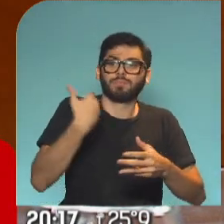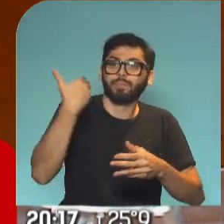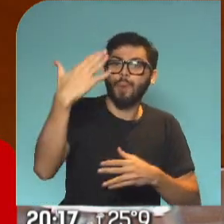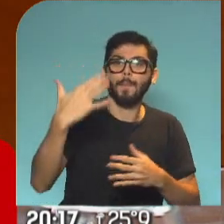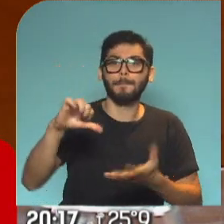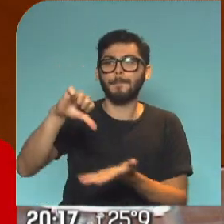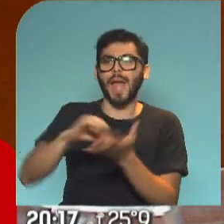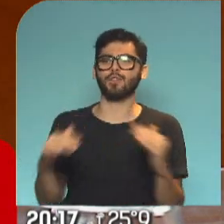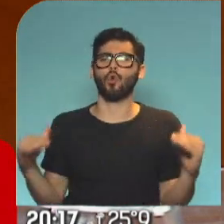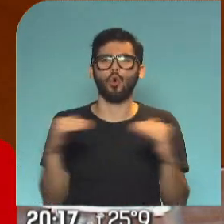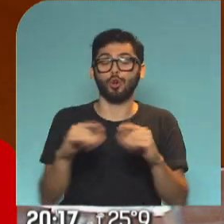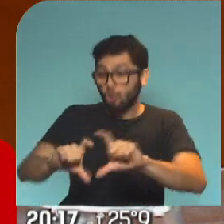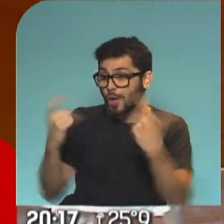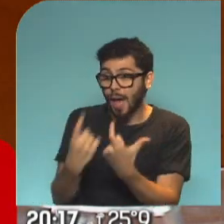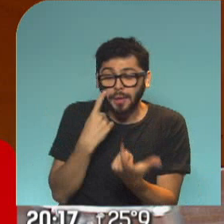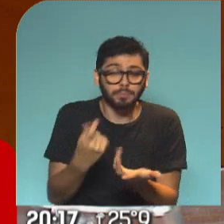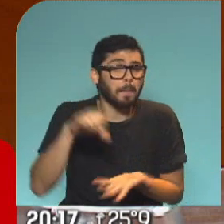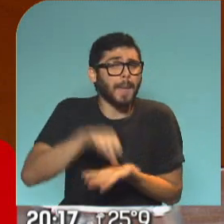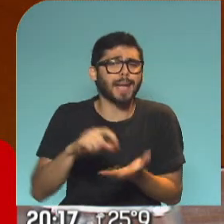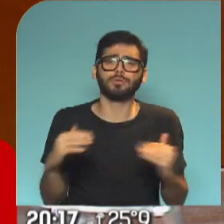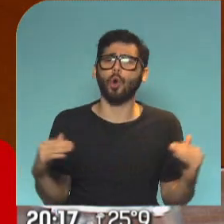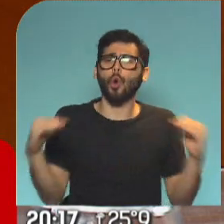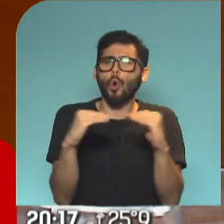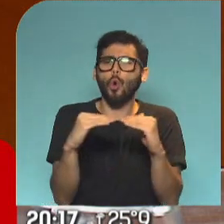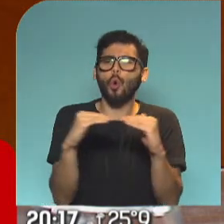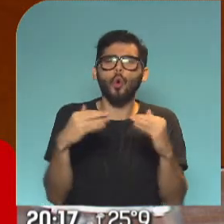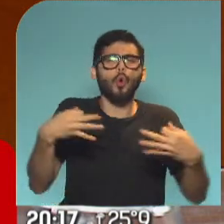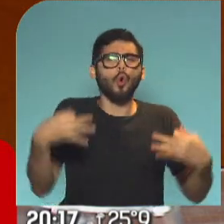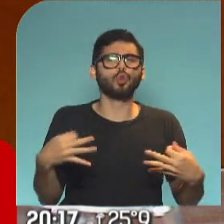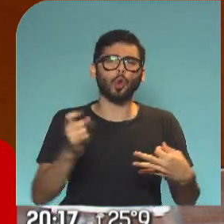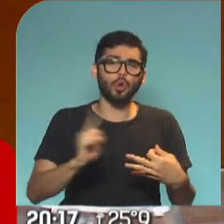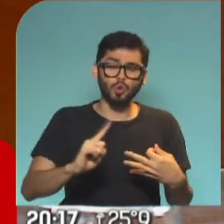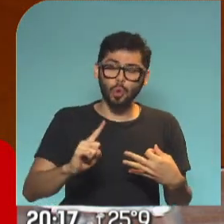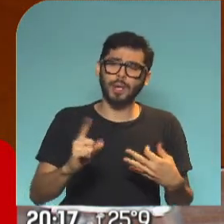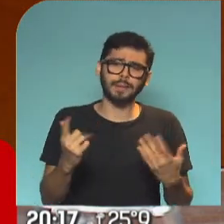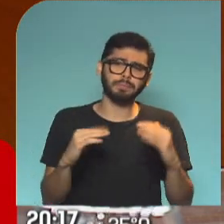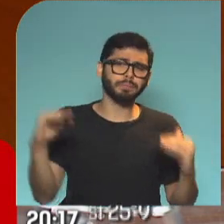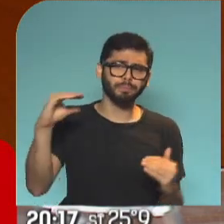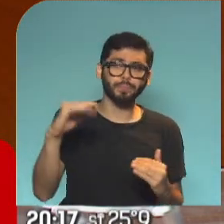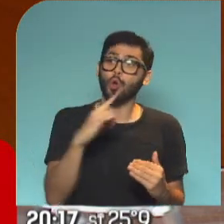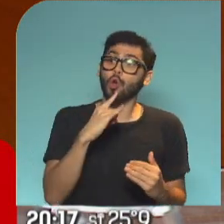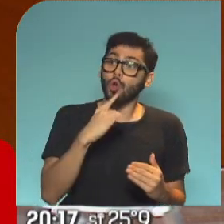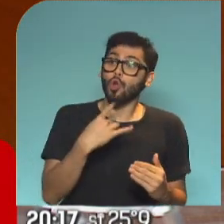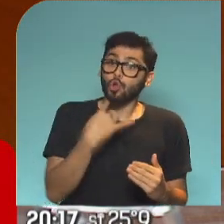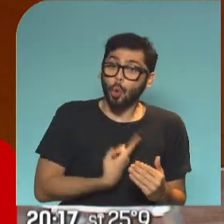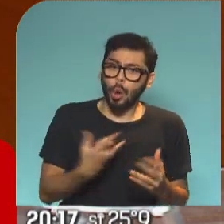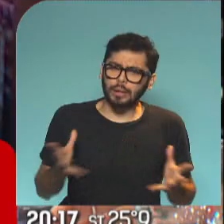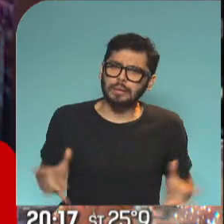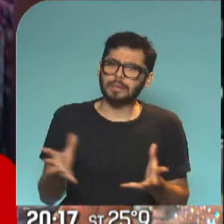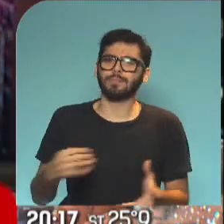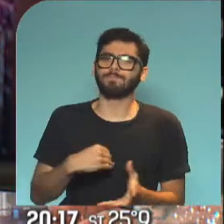que no vive en una en un país justo debemos devolver esa esperanza a la comunidad es nuestra obligación ojalá ojalá